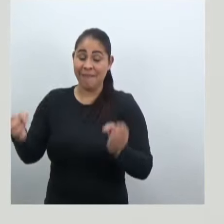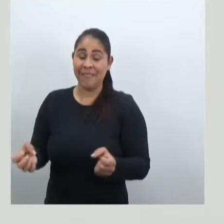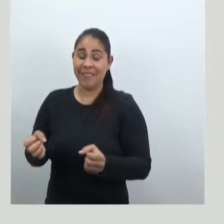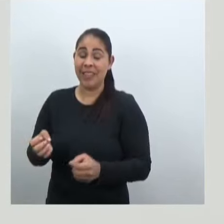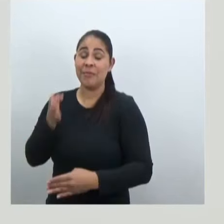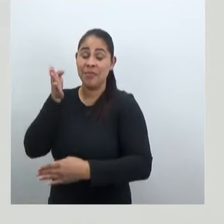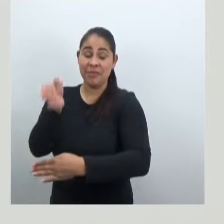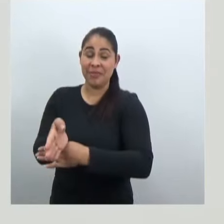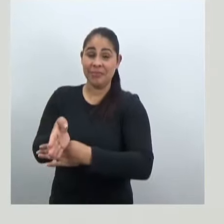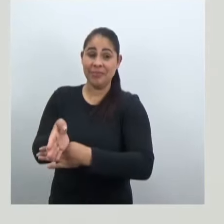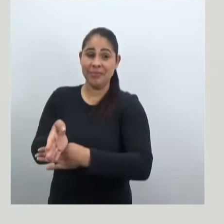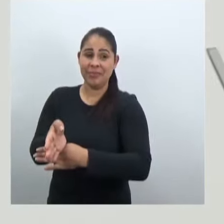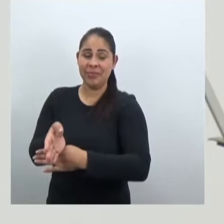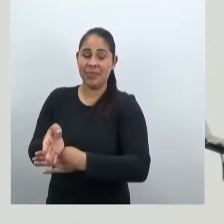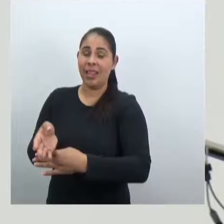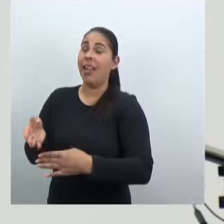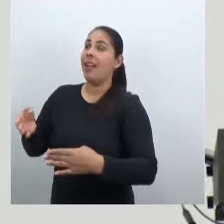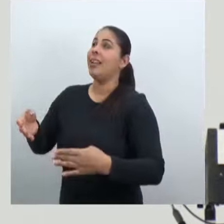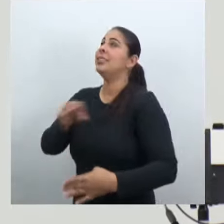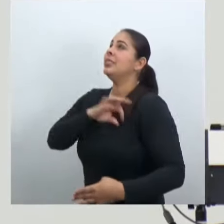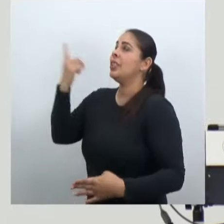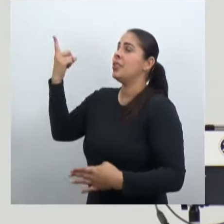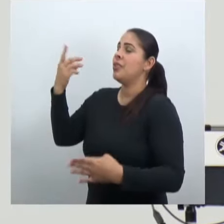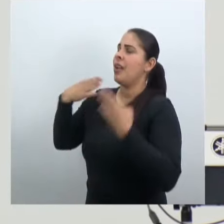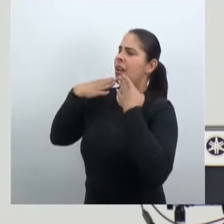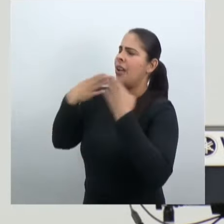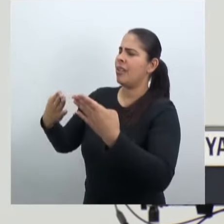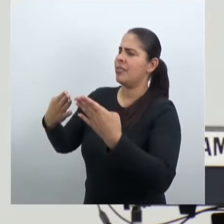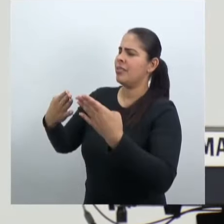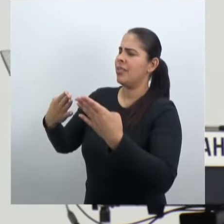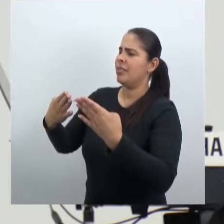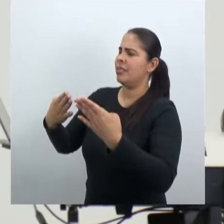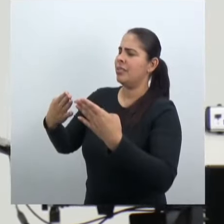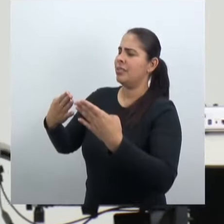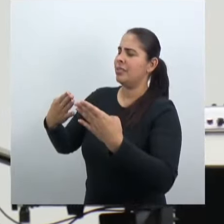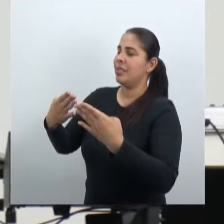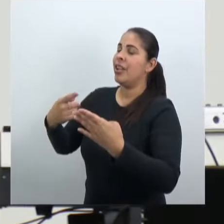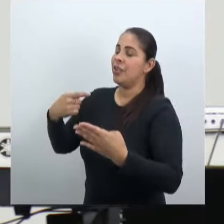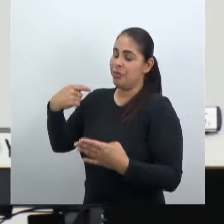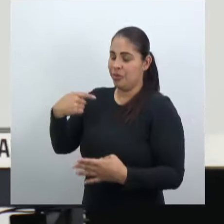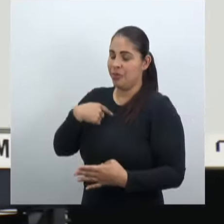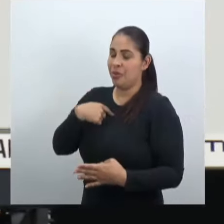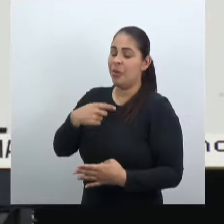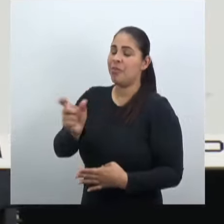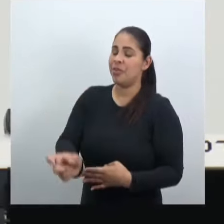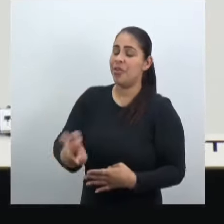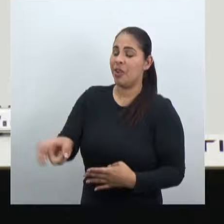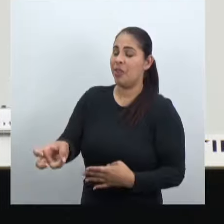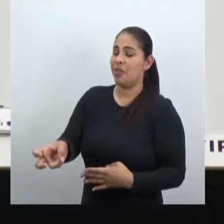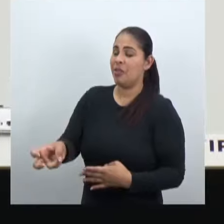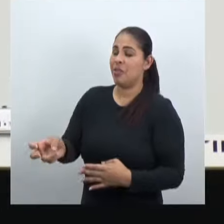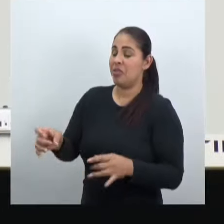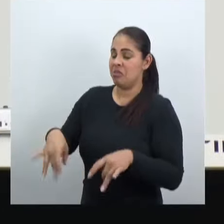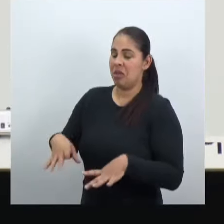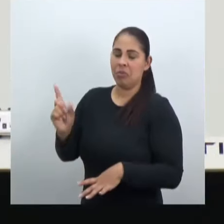Señor, te doy las gracias porque no soy como Ignacia, que siempre hace